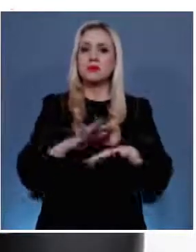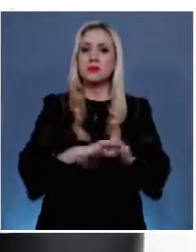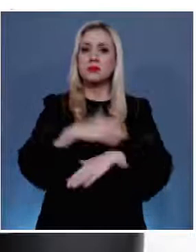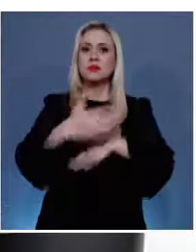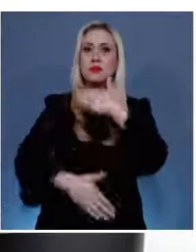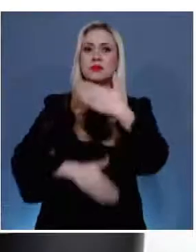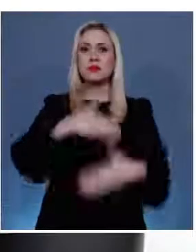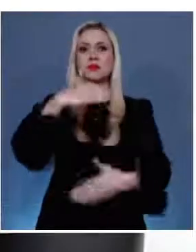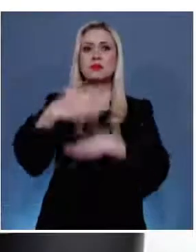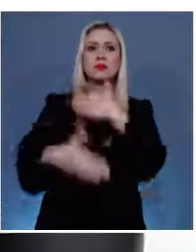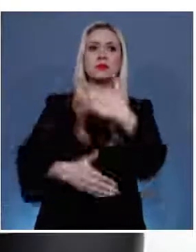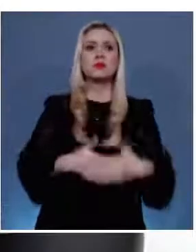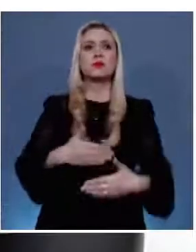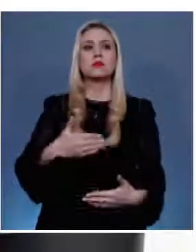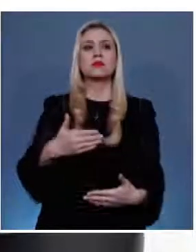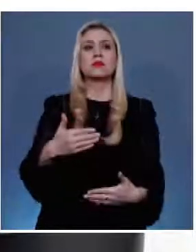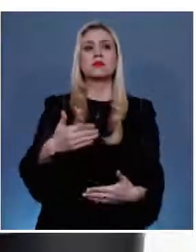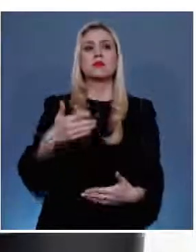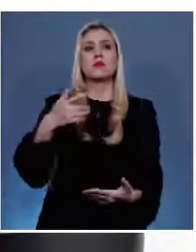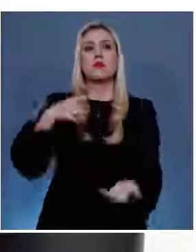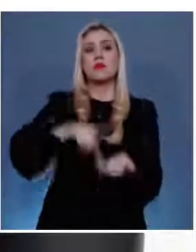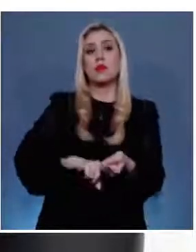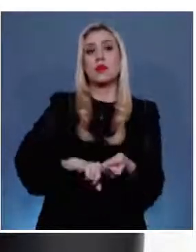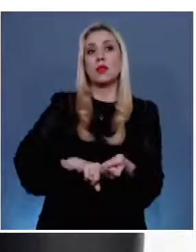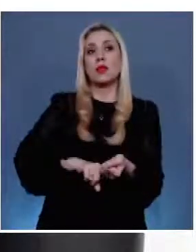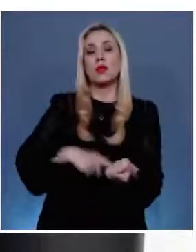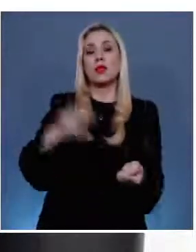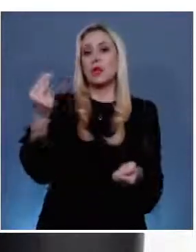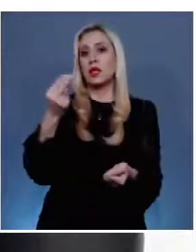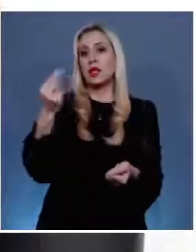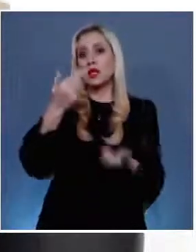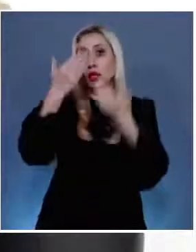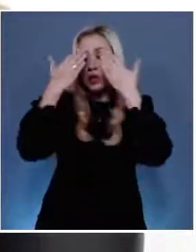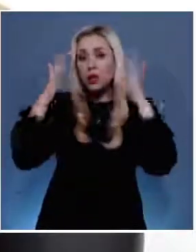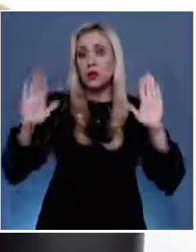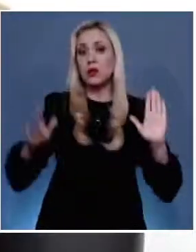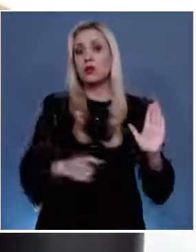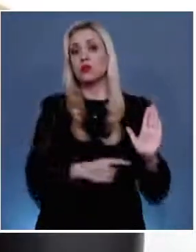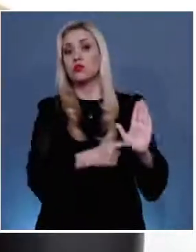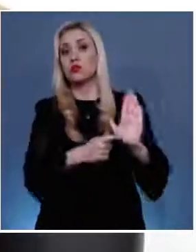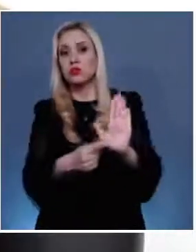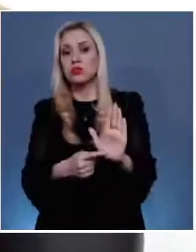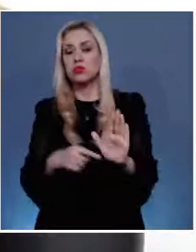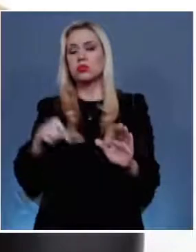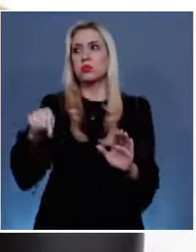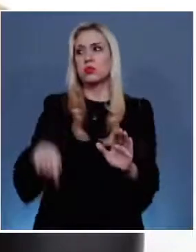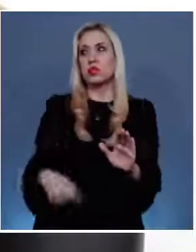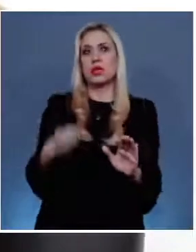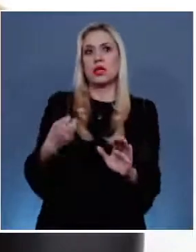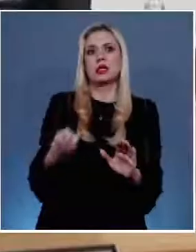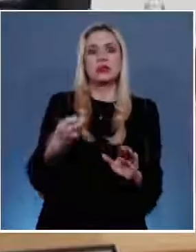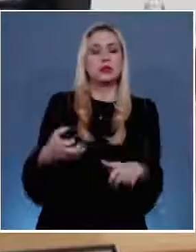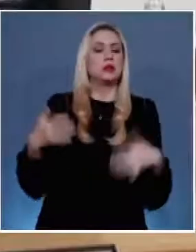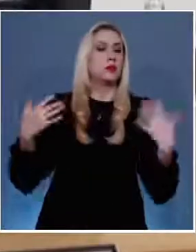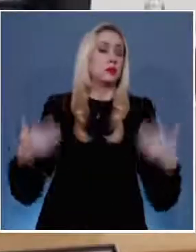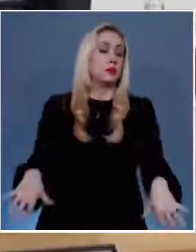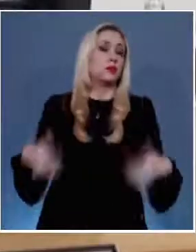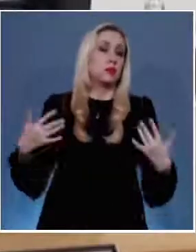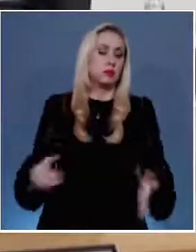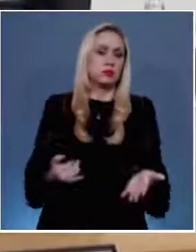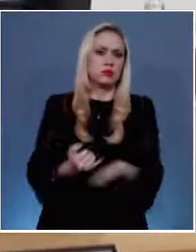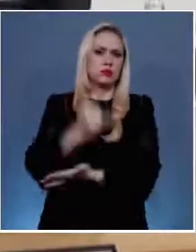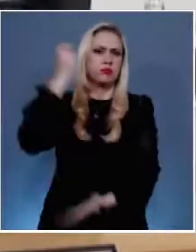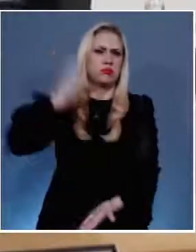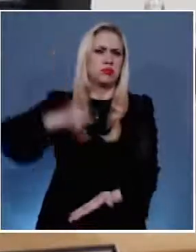de donde se demanda el conocimiento inmediato y hacer frente a este volumen increíble de resoluciones.